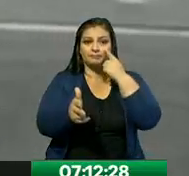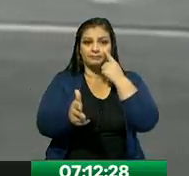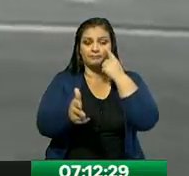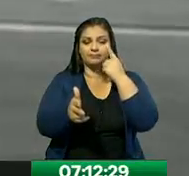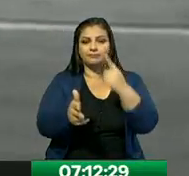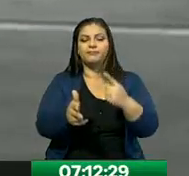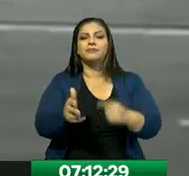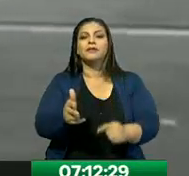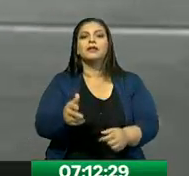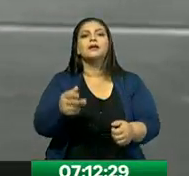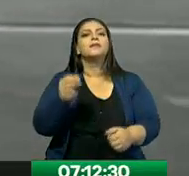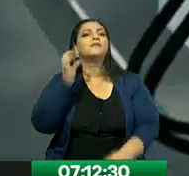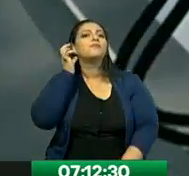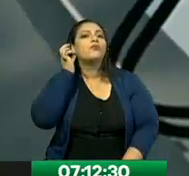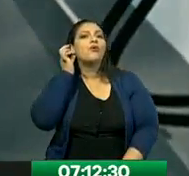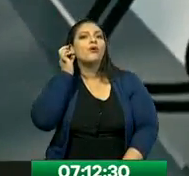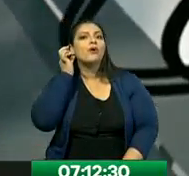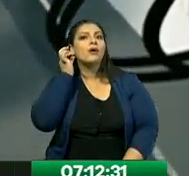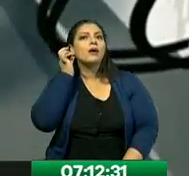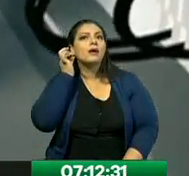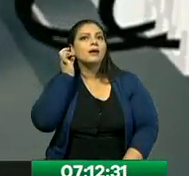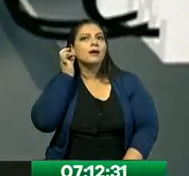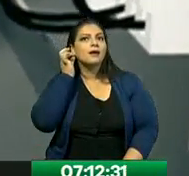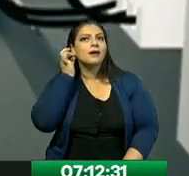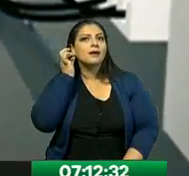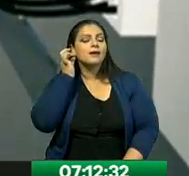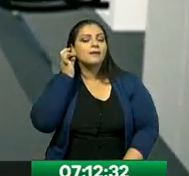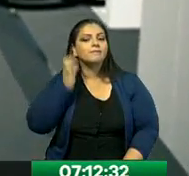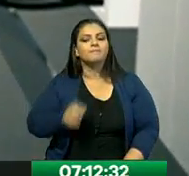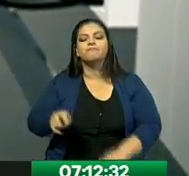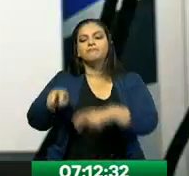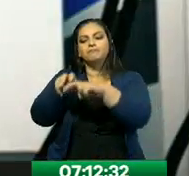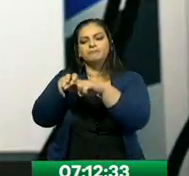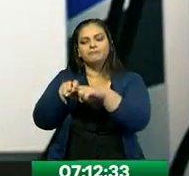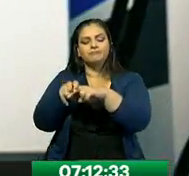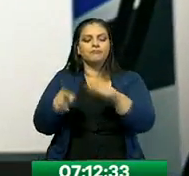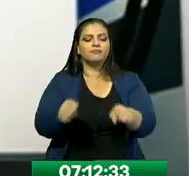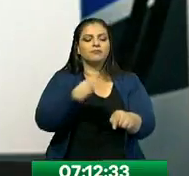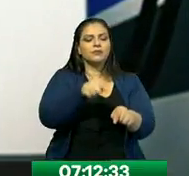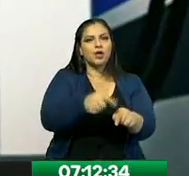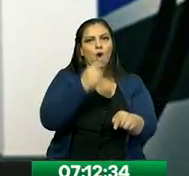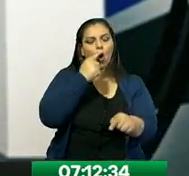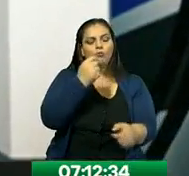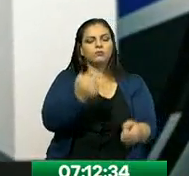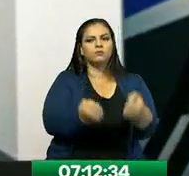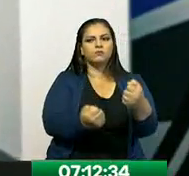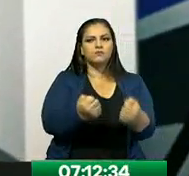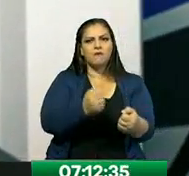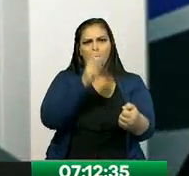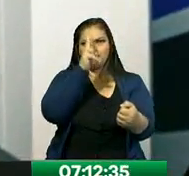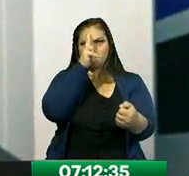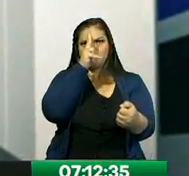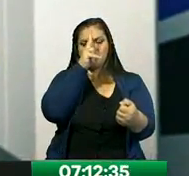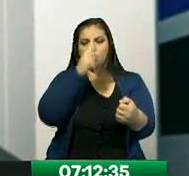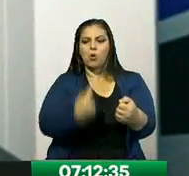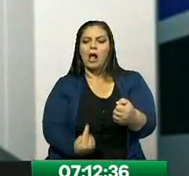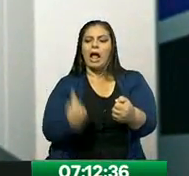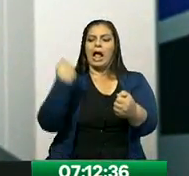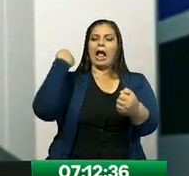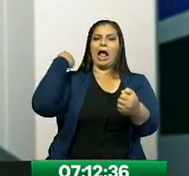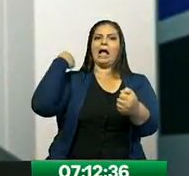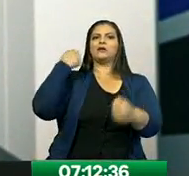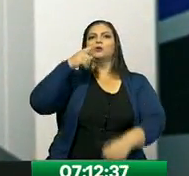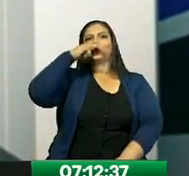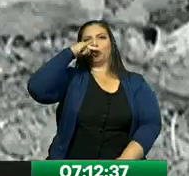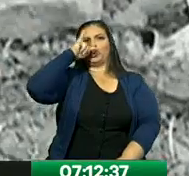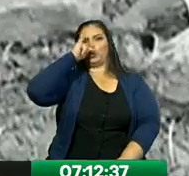volante el ex conviviente y cuando llenaba el tanque de combustible aprovechó la ocasión para poner en un recipiente de plástico aproximadamente un litro